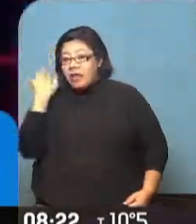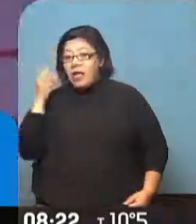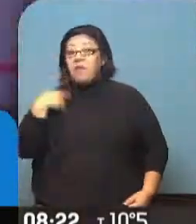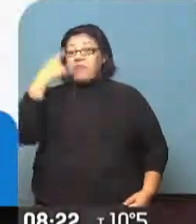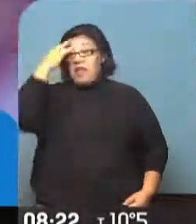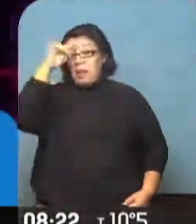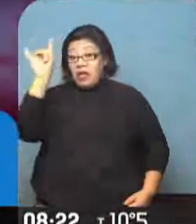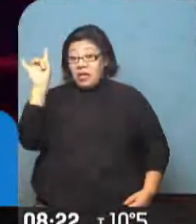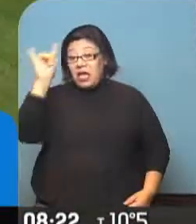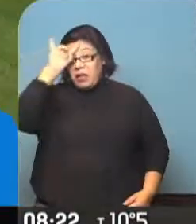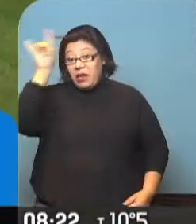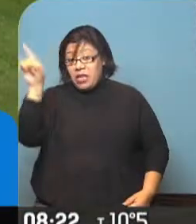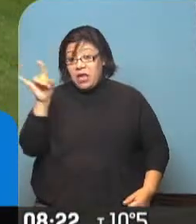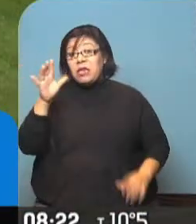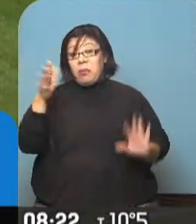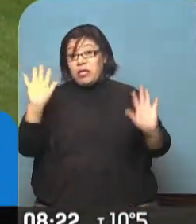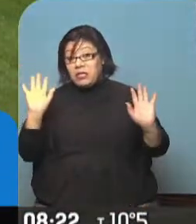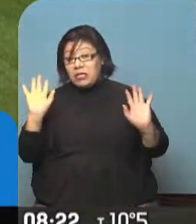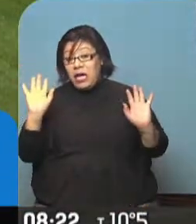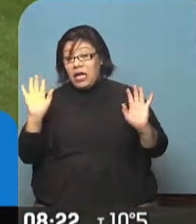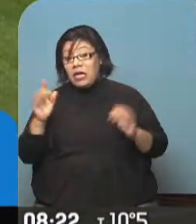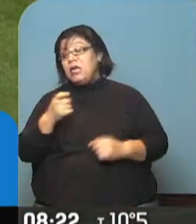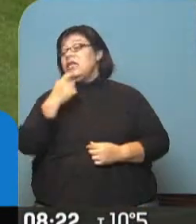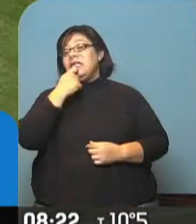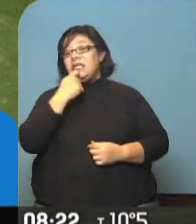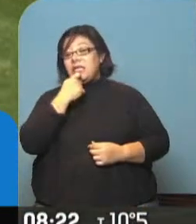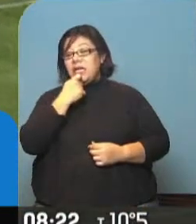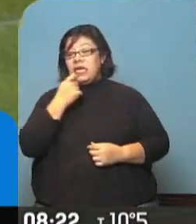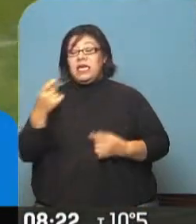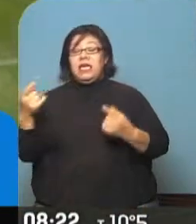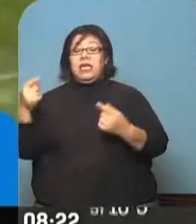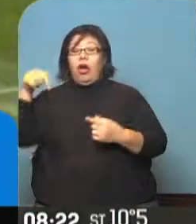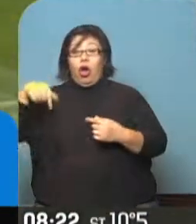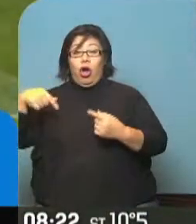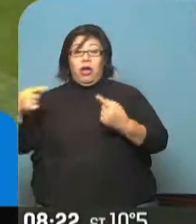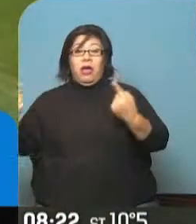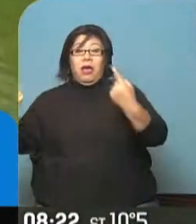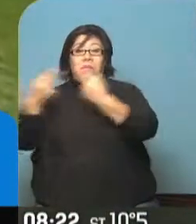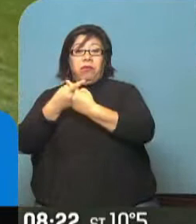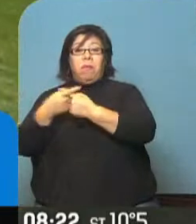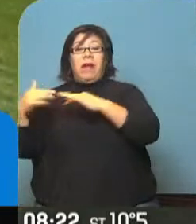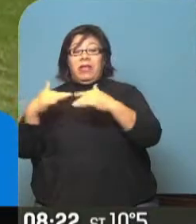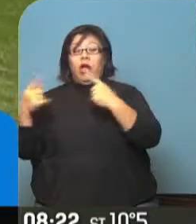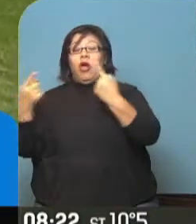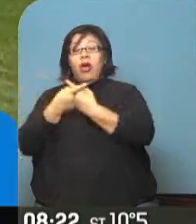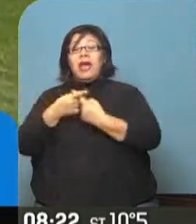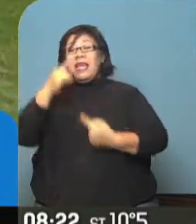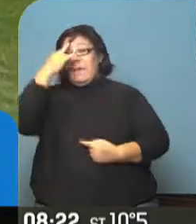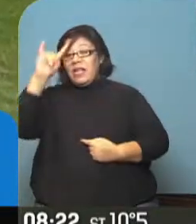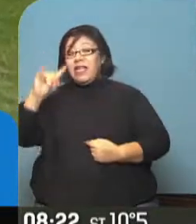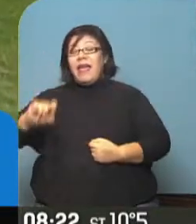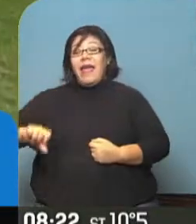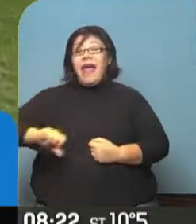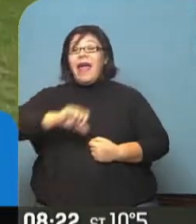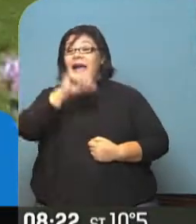ante Lara, el equipo venezolano. Podría evitarlo en ese sentido si es que el rojo logra una victoria